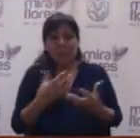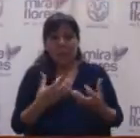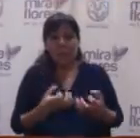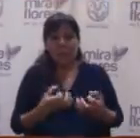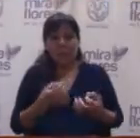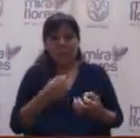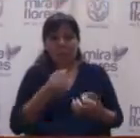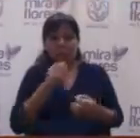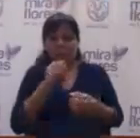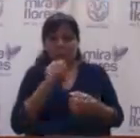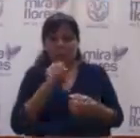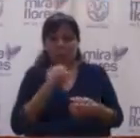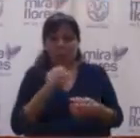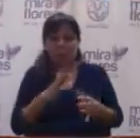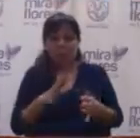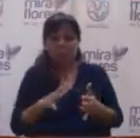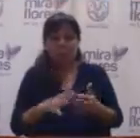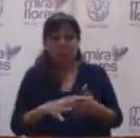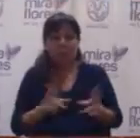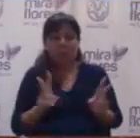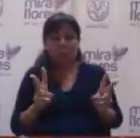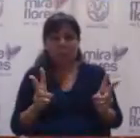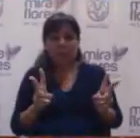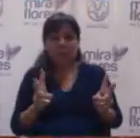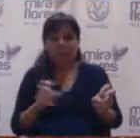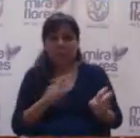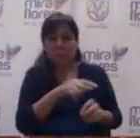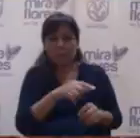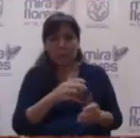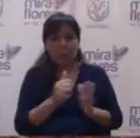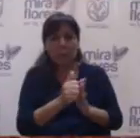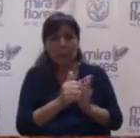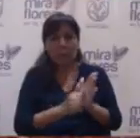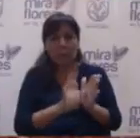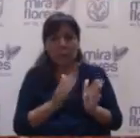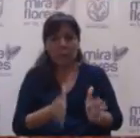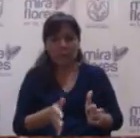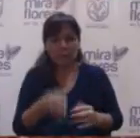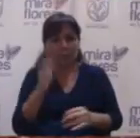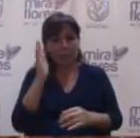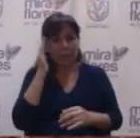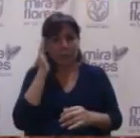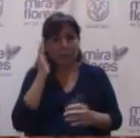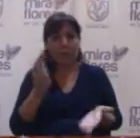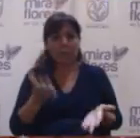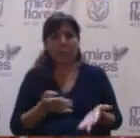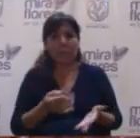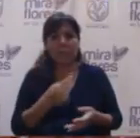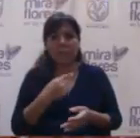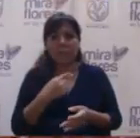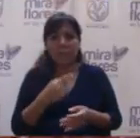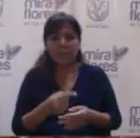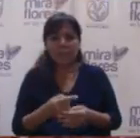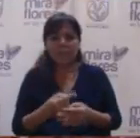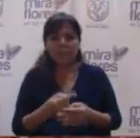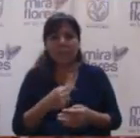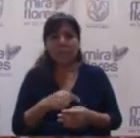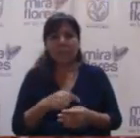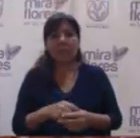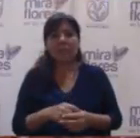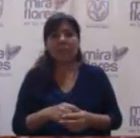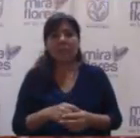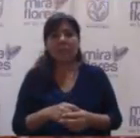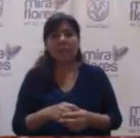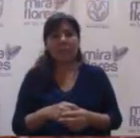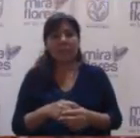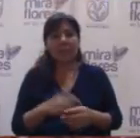porque no es exactamente esa terminología, usted como abogado lo sabe. Esto es producto de, en el